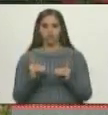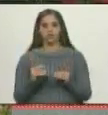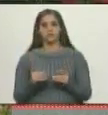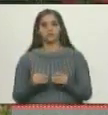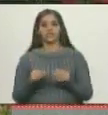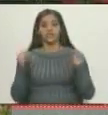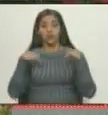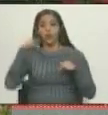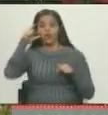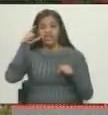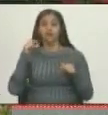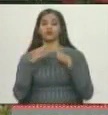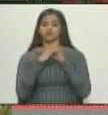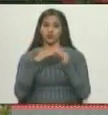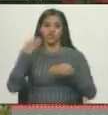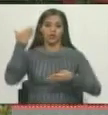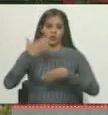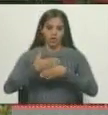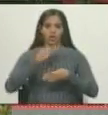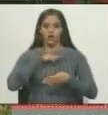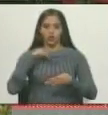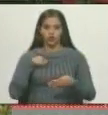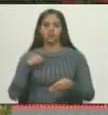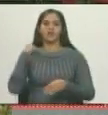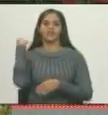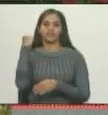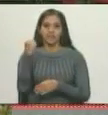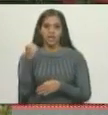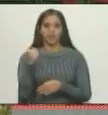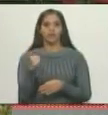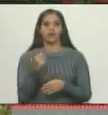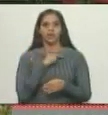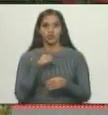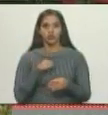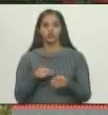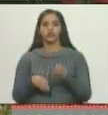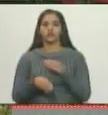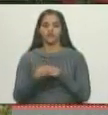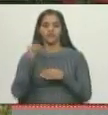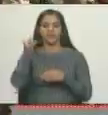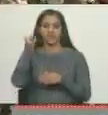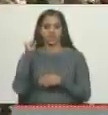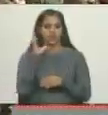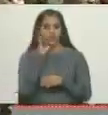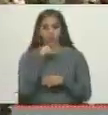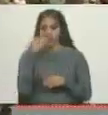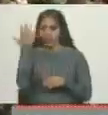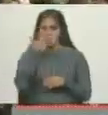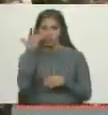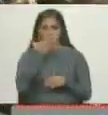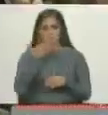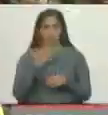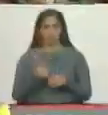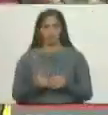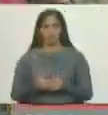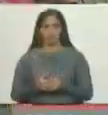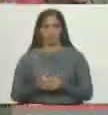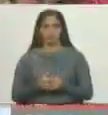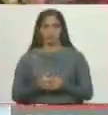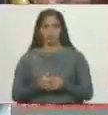con todo y el bloqueo, nosotros estamos venciendo y nosotros venceremos. No tengan duda, no tengan duda.